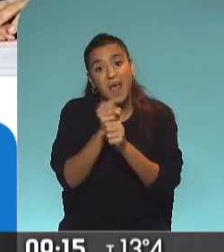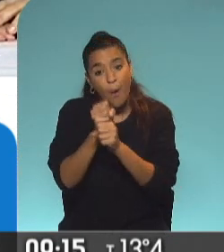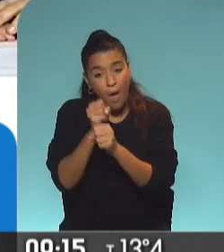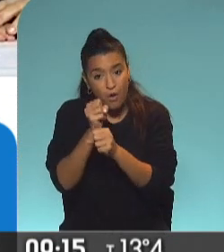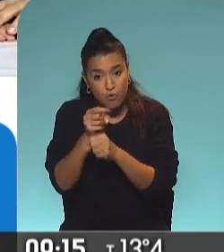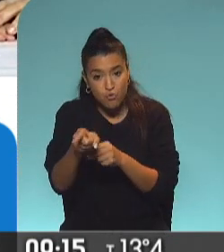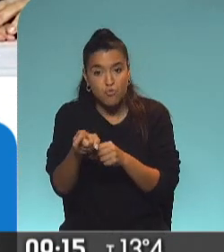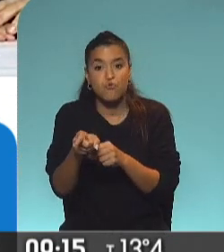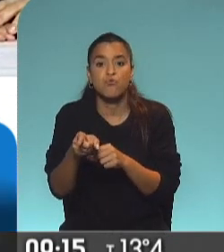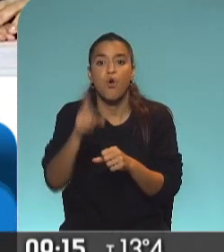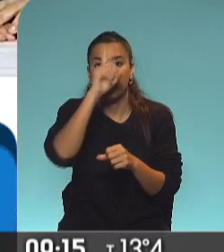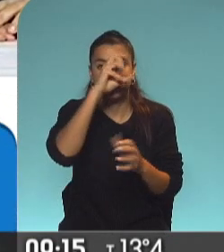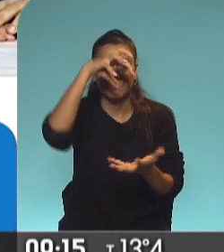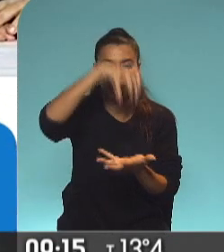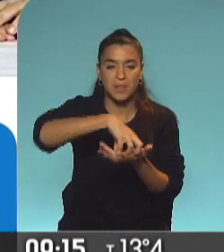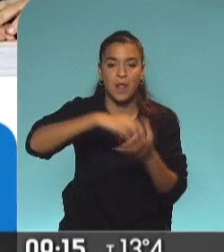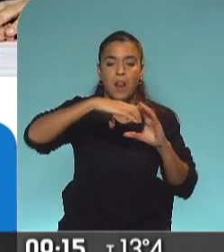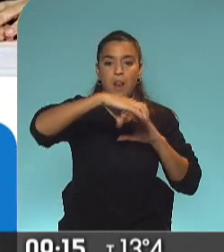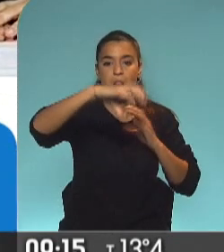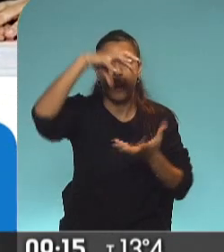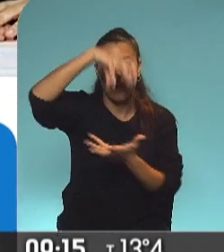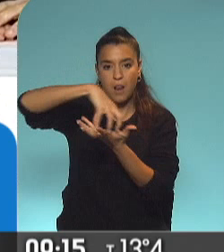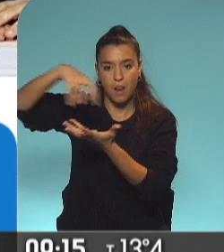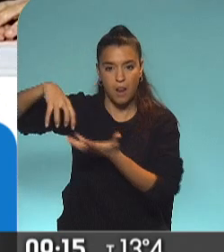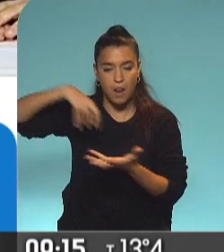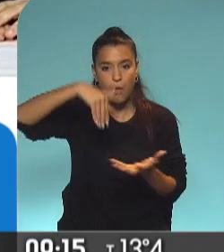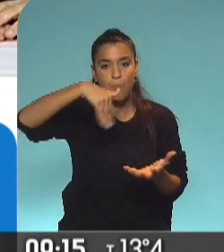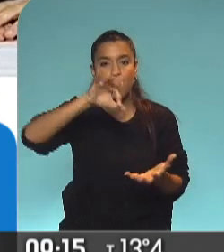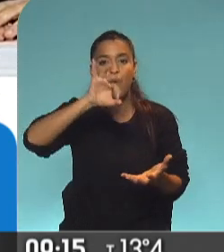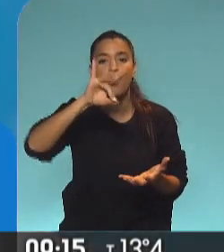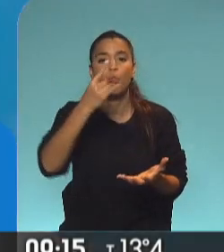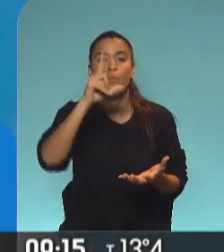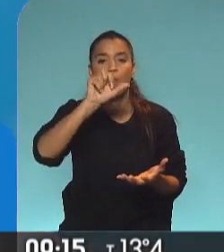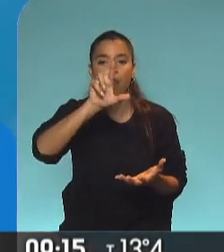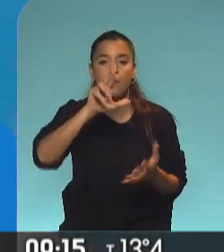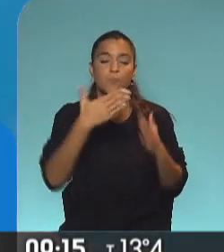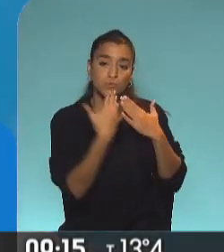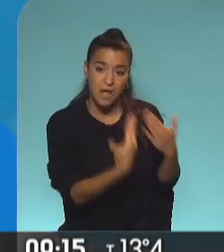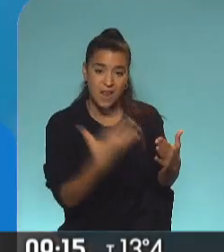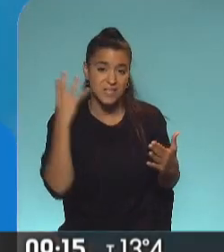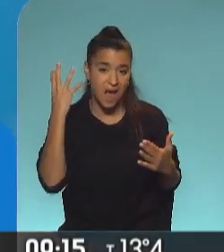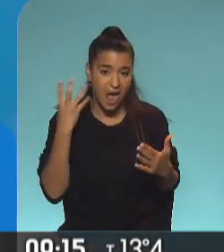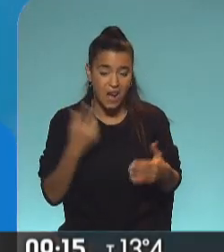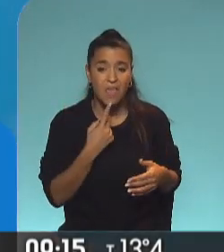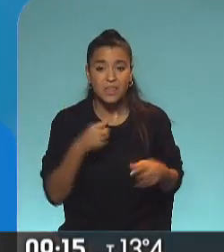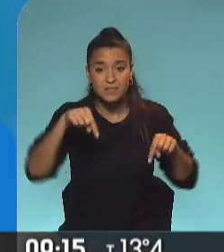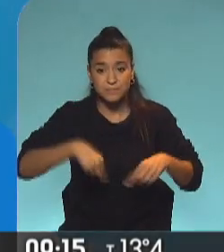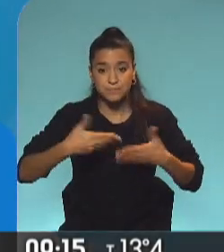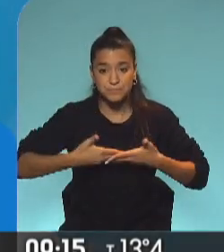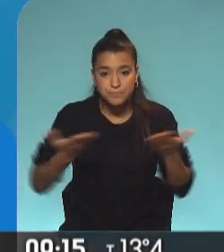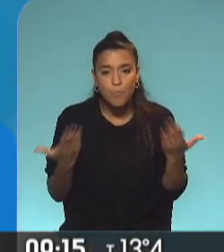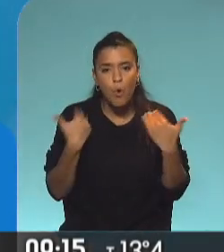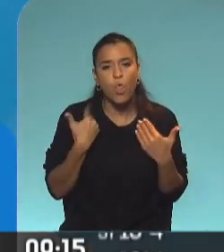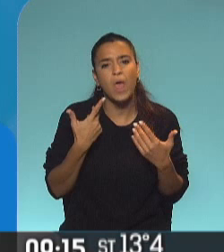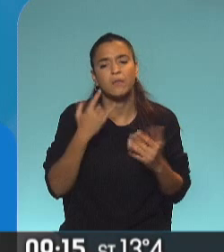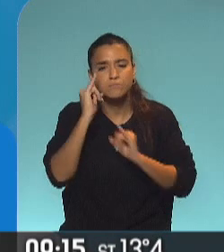realizado en los hospitales modulares. Bueno, muchas gracias, Carla. veníamos en este espacio a poder